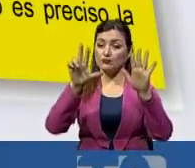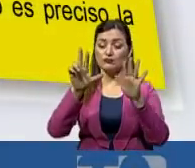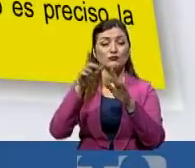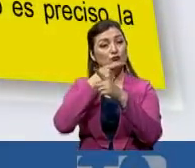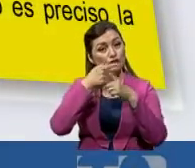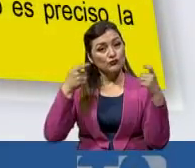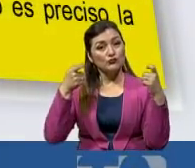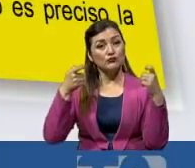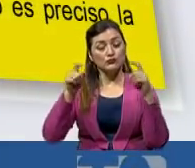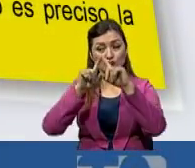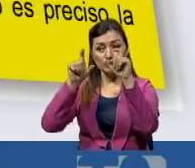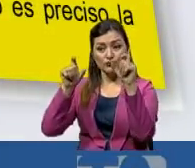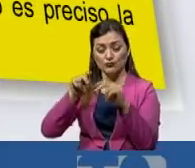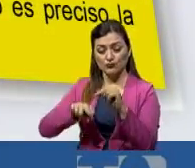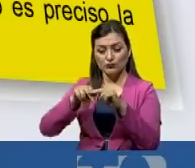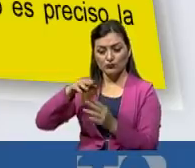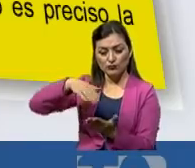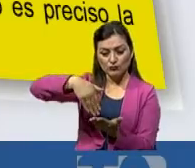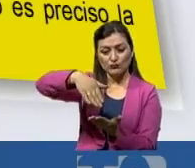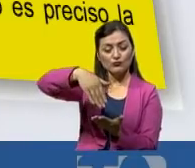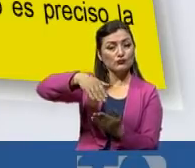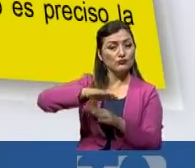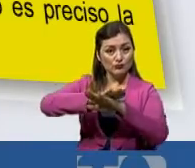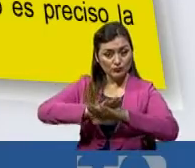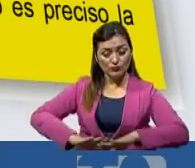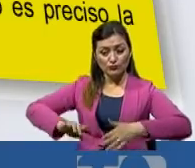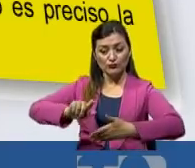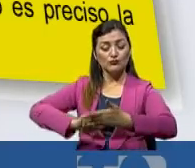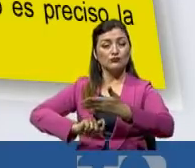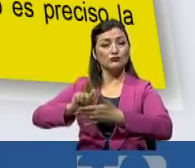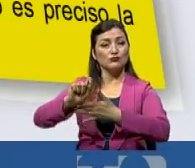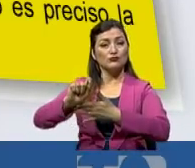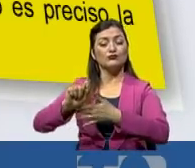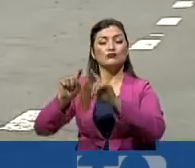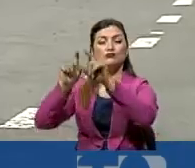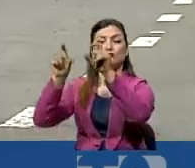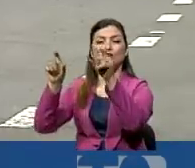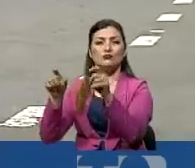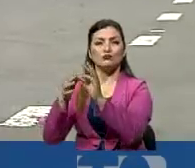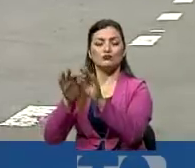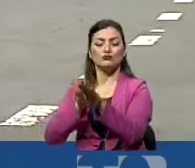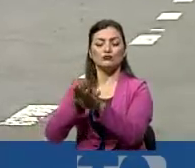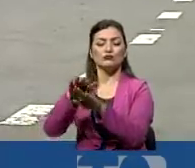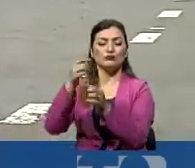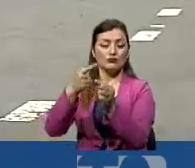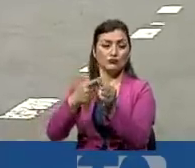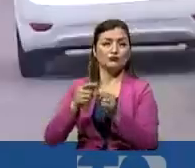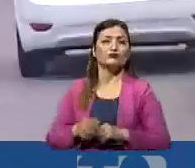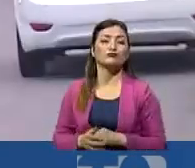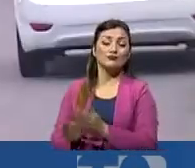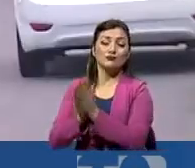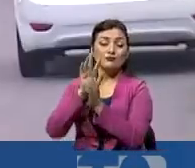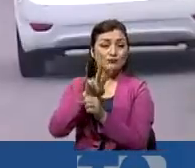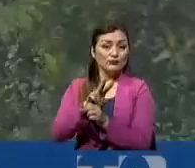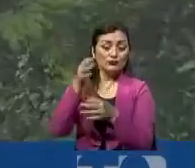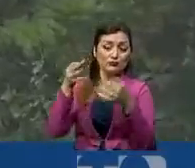marzo la EMOP ya terminó de manera unilateral el contrato con el consorcio de repavimentación Quito. Además, solicitó una